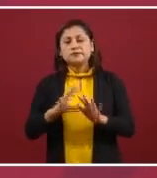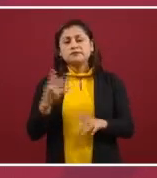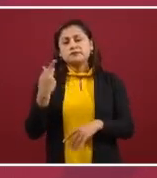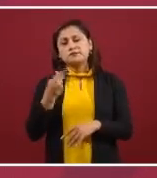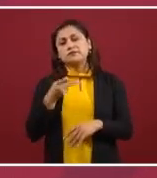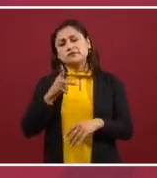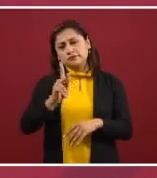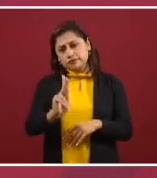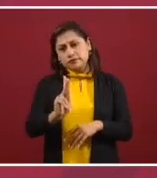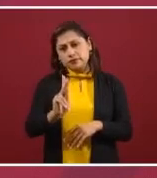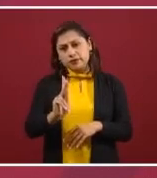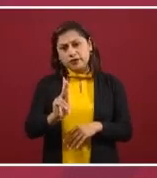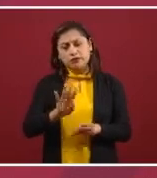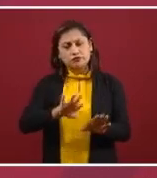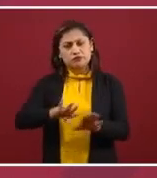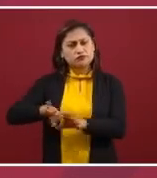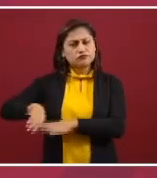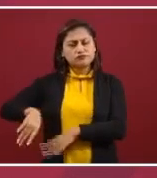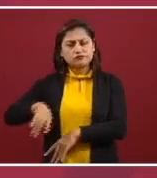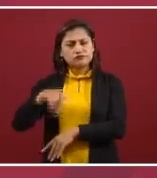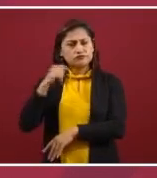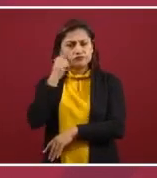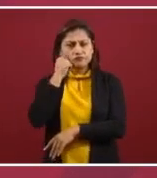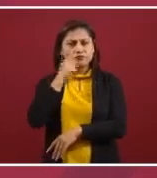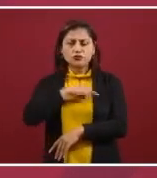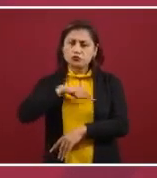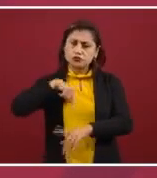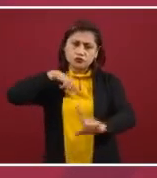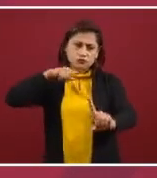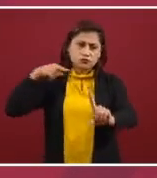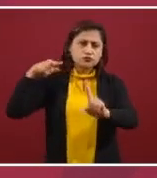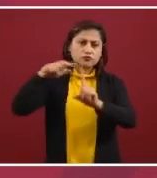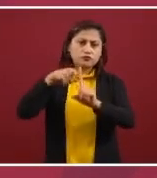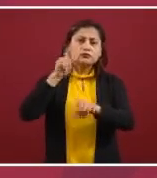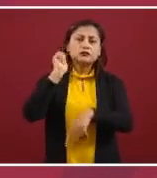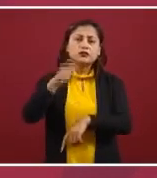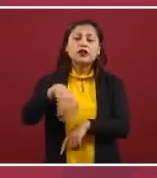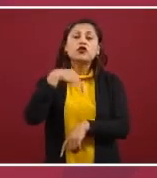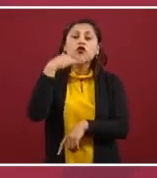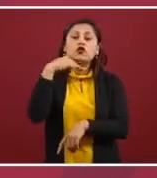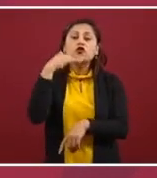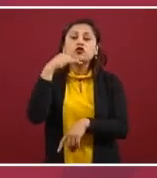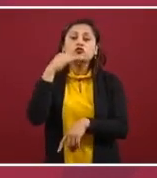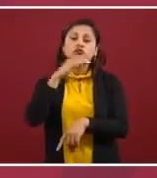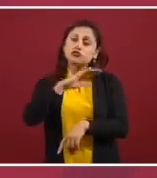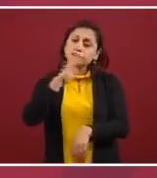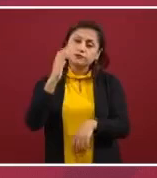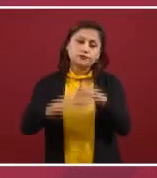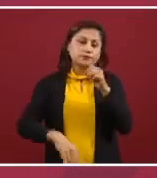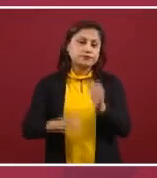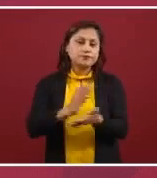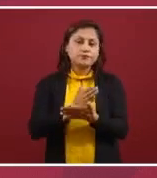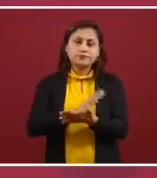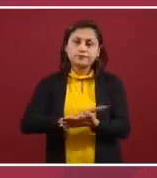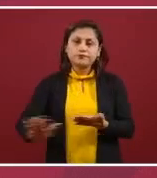es acabar con la corrupción, con la impunidad. Y parejo,